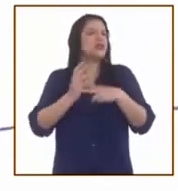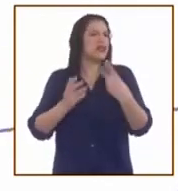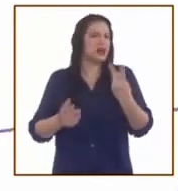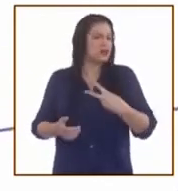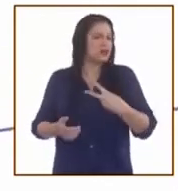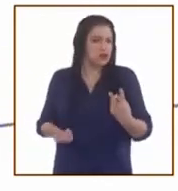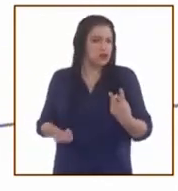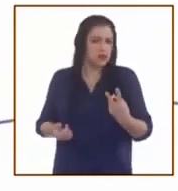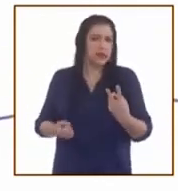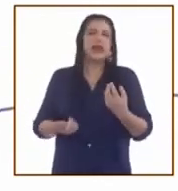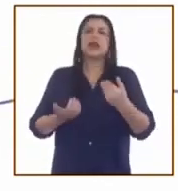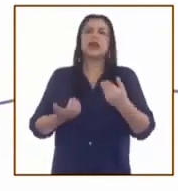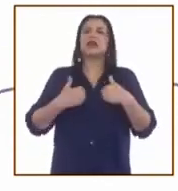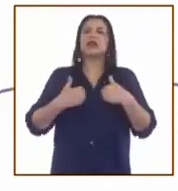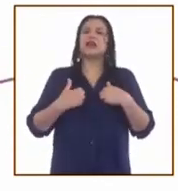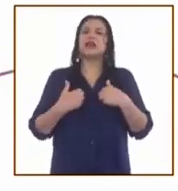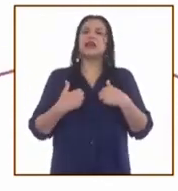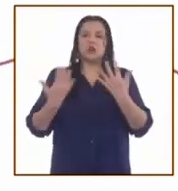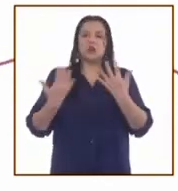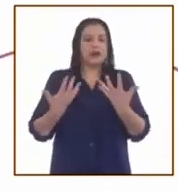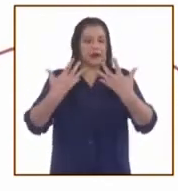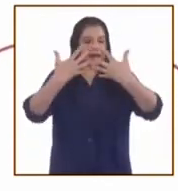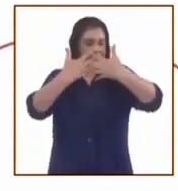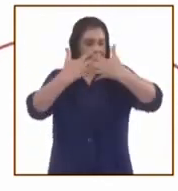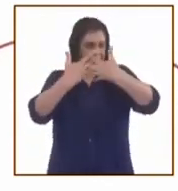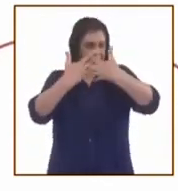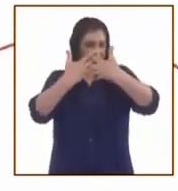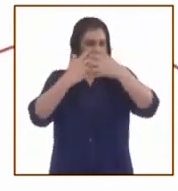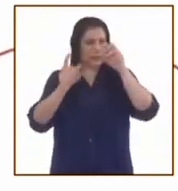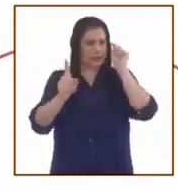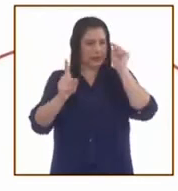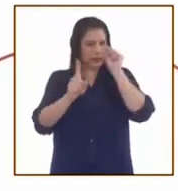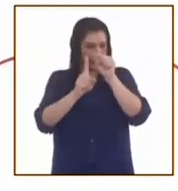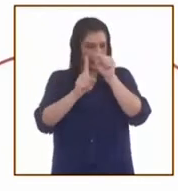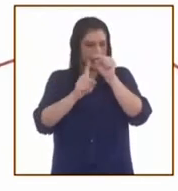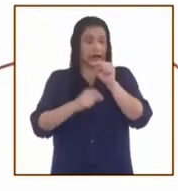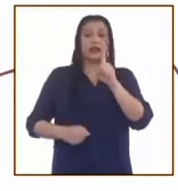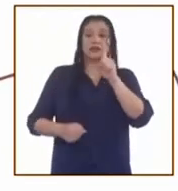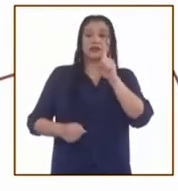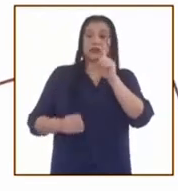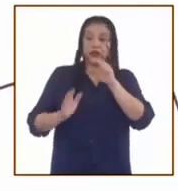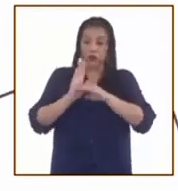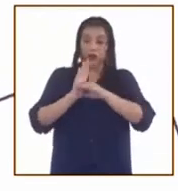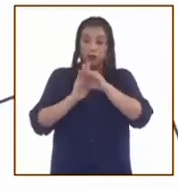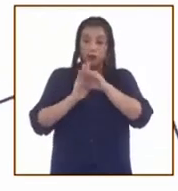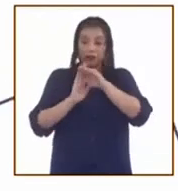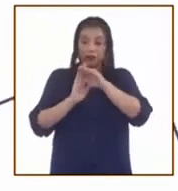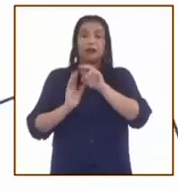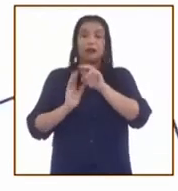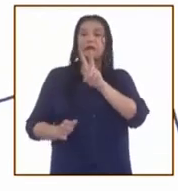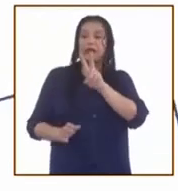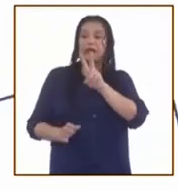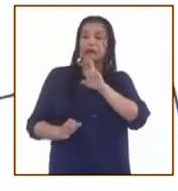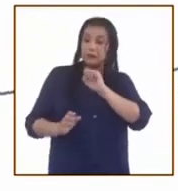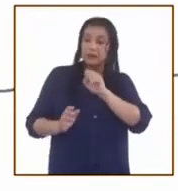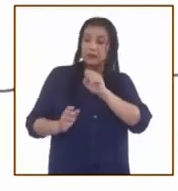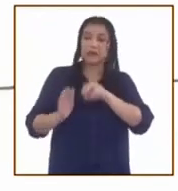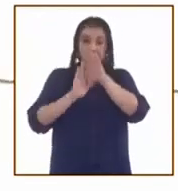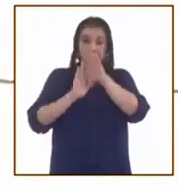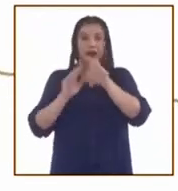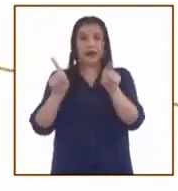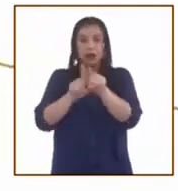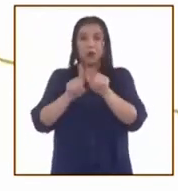las variables tienen una relación directa. Si una aumenta, la otra también aumenta.